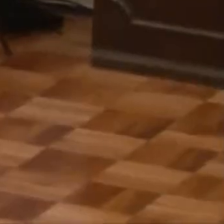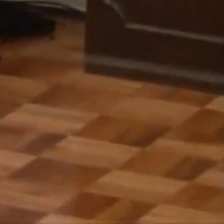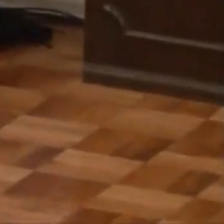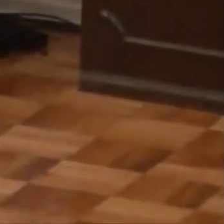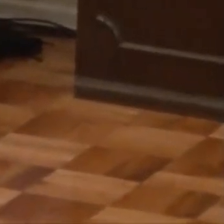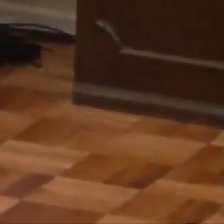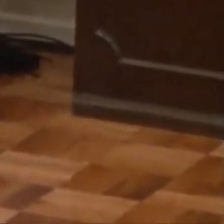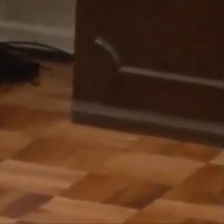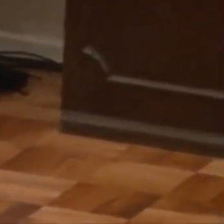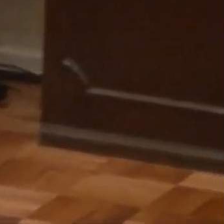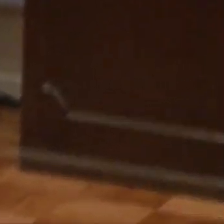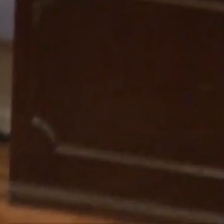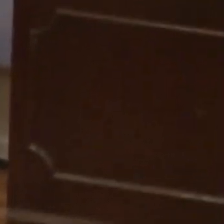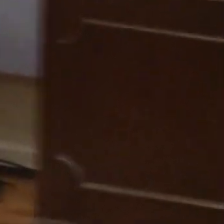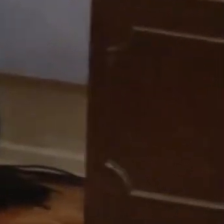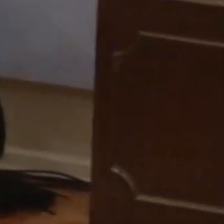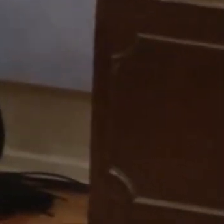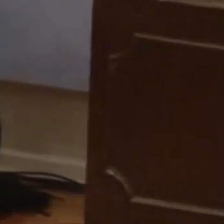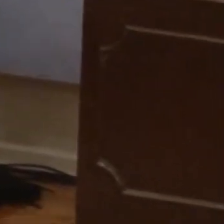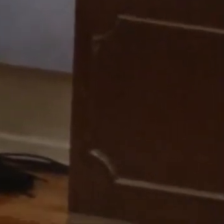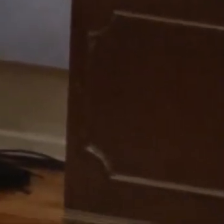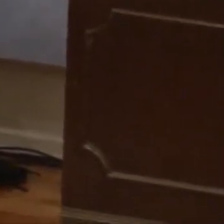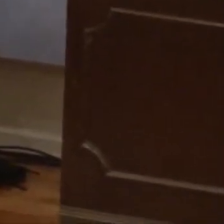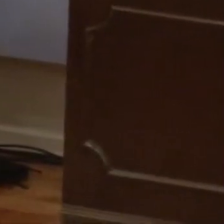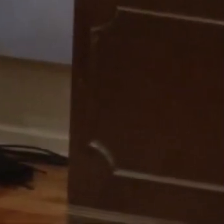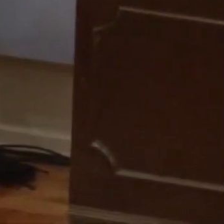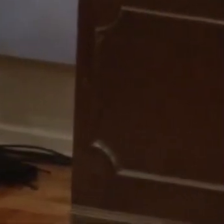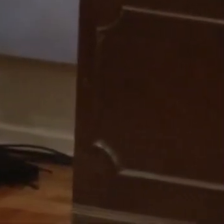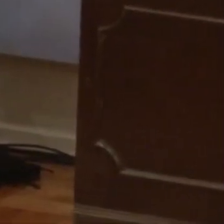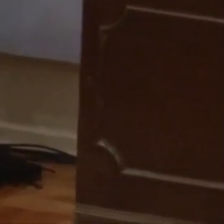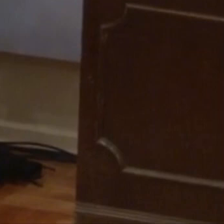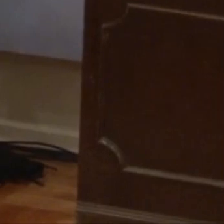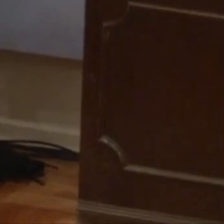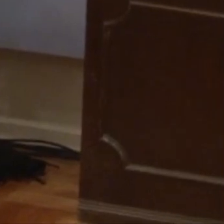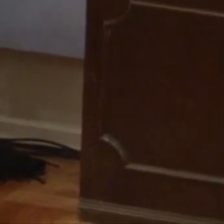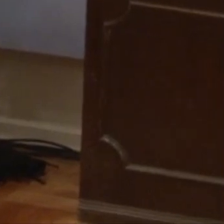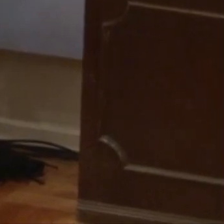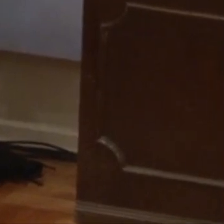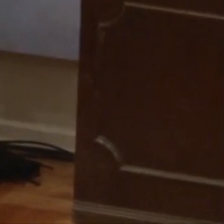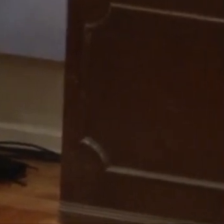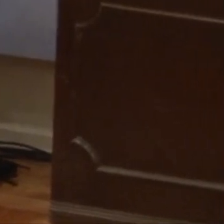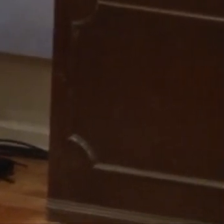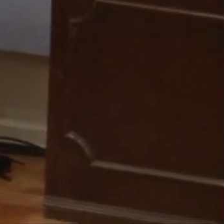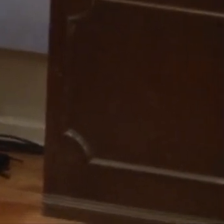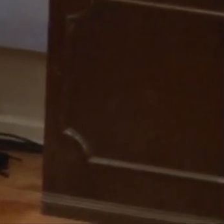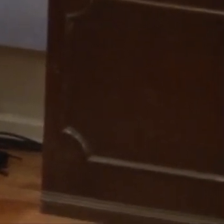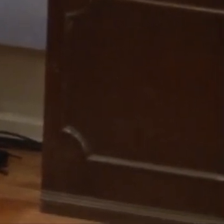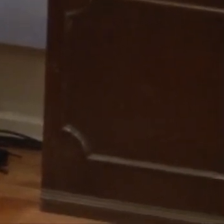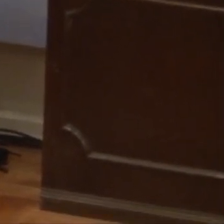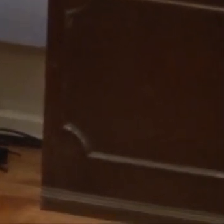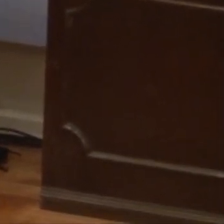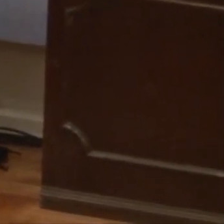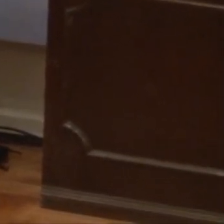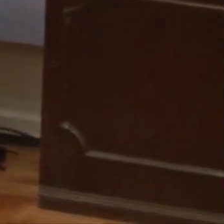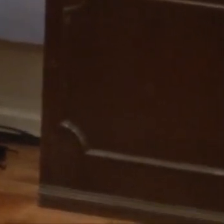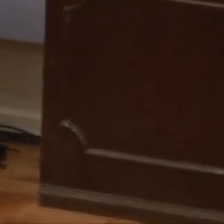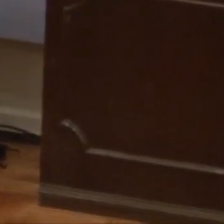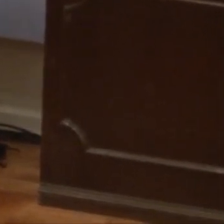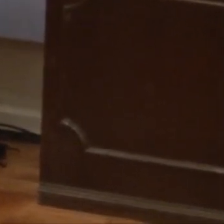La Convención Internacional de los Derechos de Personas con Discapacidad, ratificada por el Estado de Chile el año